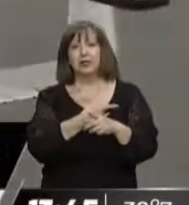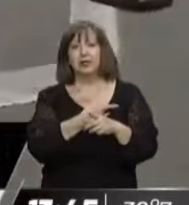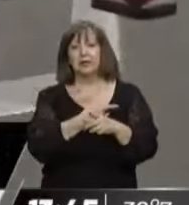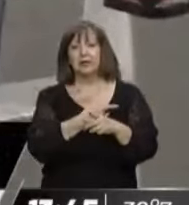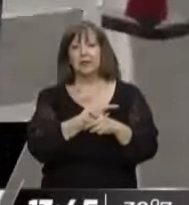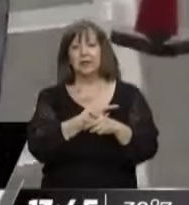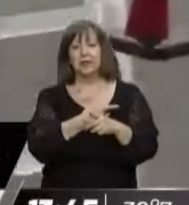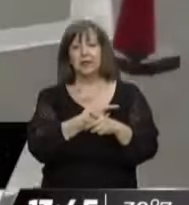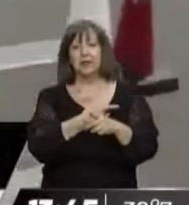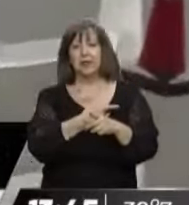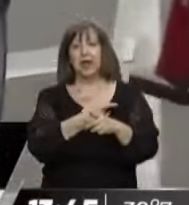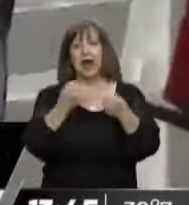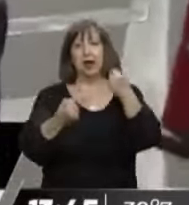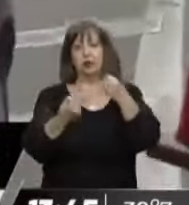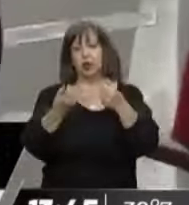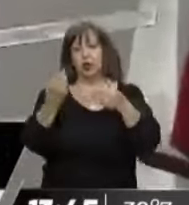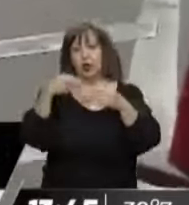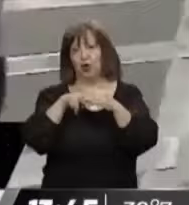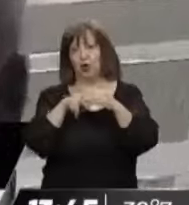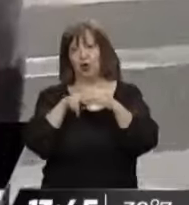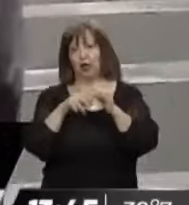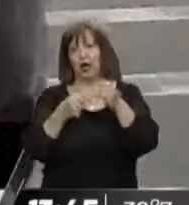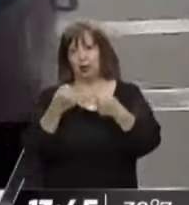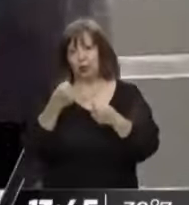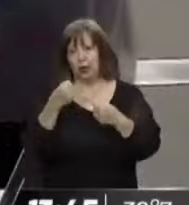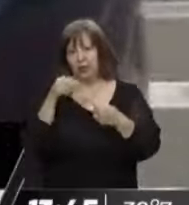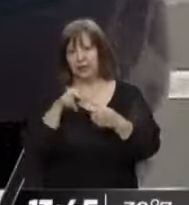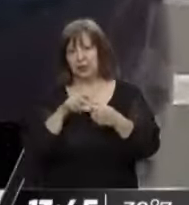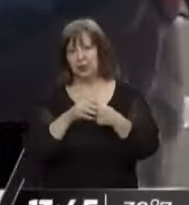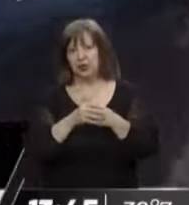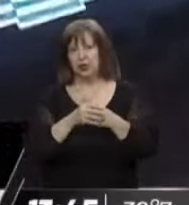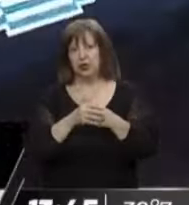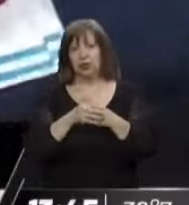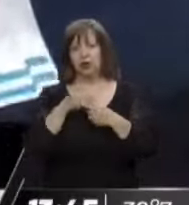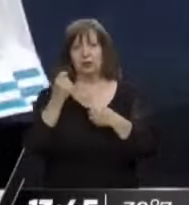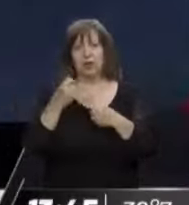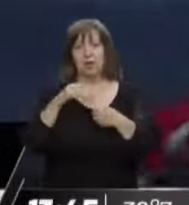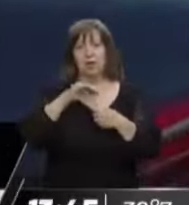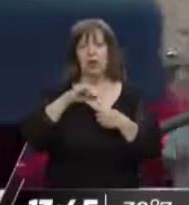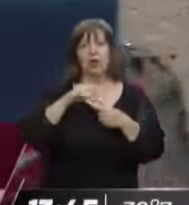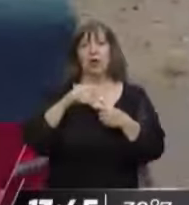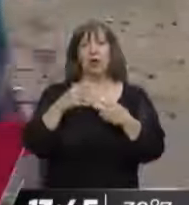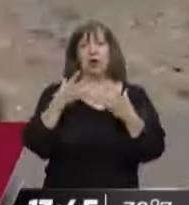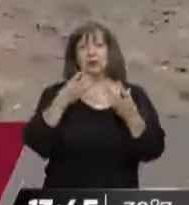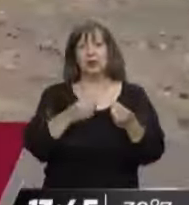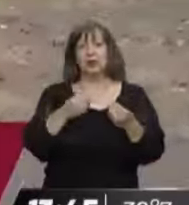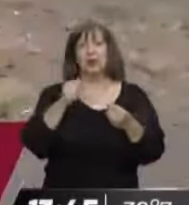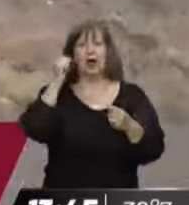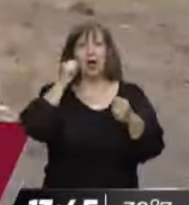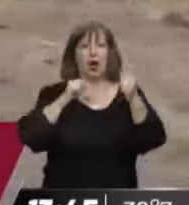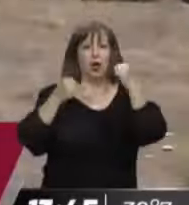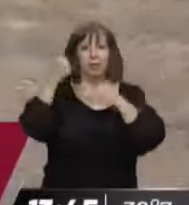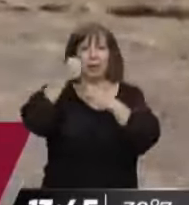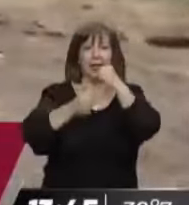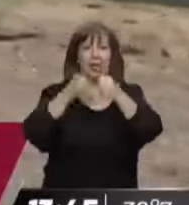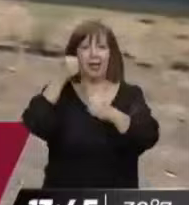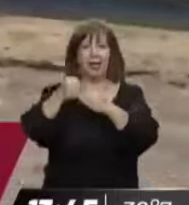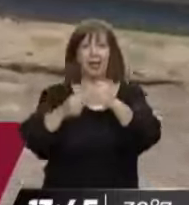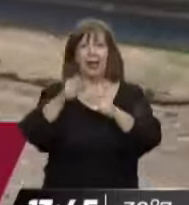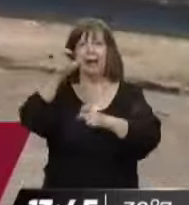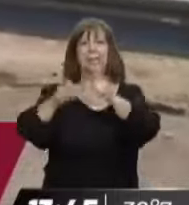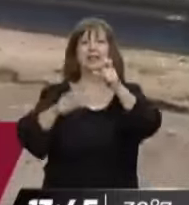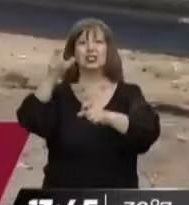justamente dentro del vehículo. Este delincuente que robó la camioneta está siendo asistido porque está muy golpeado por los golpes que le